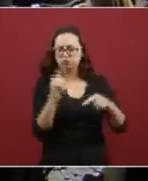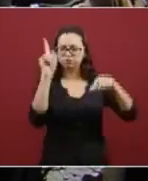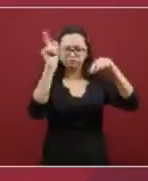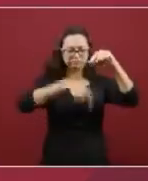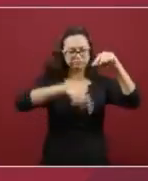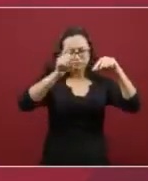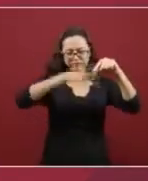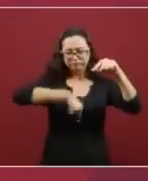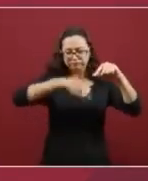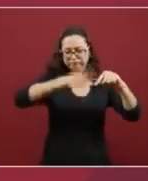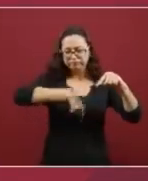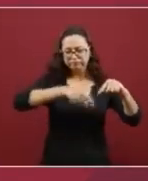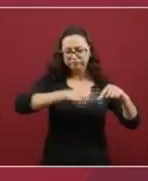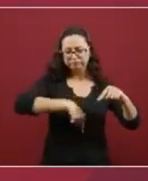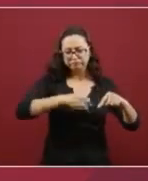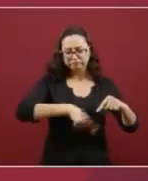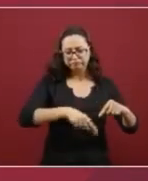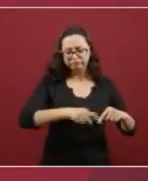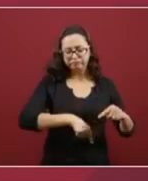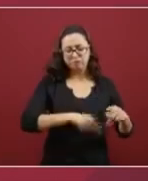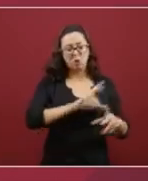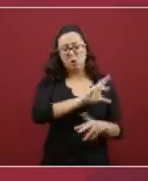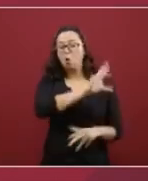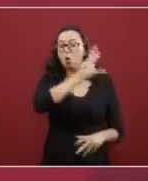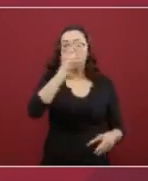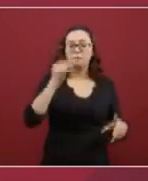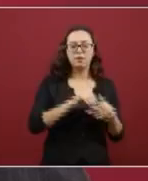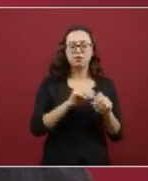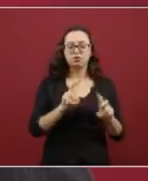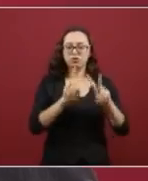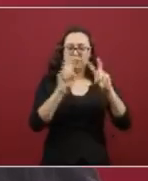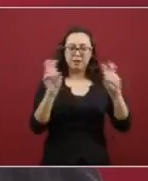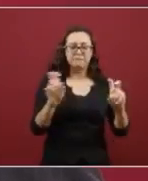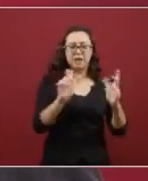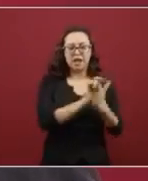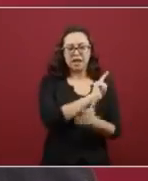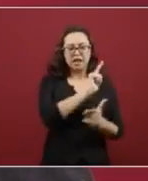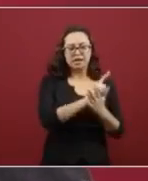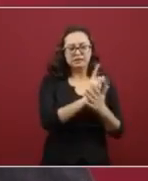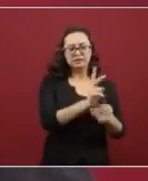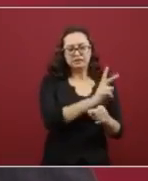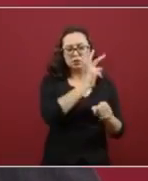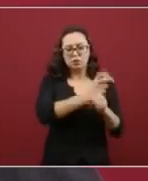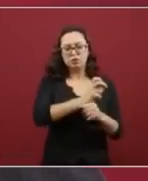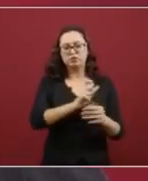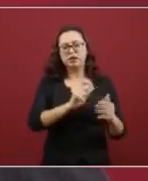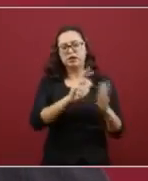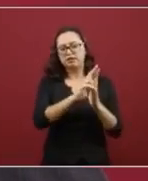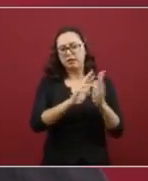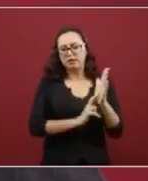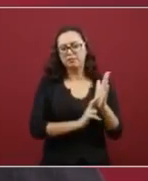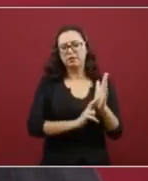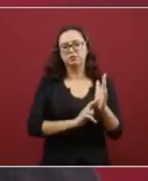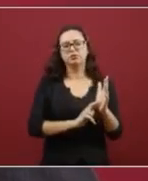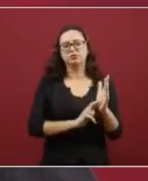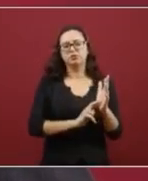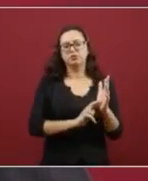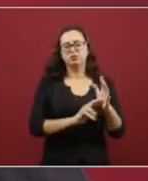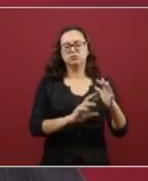todas las leyes secundarias, todos los reglamentos